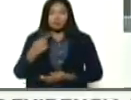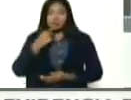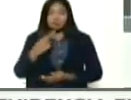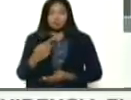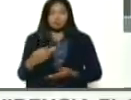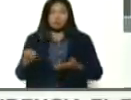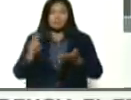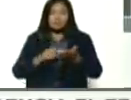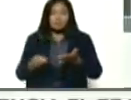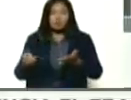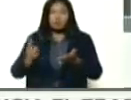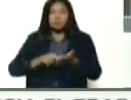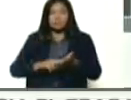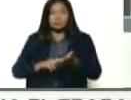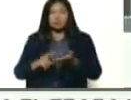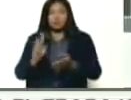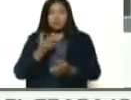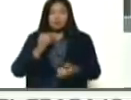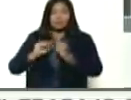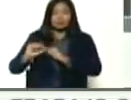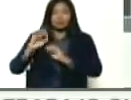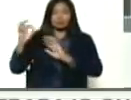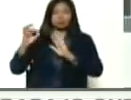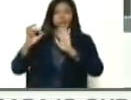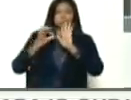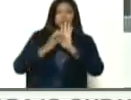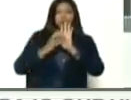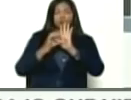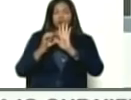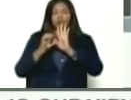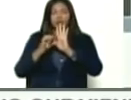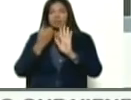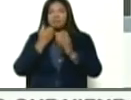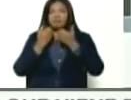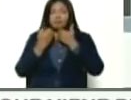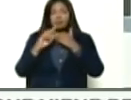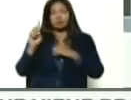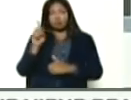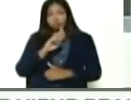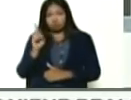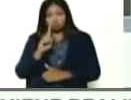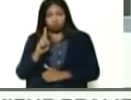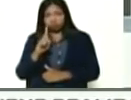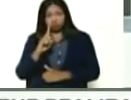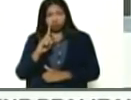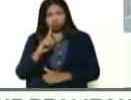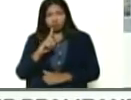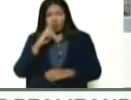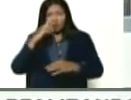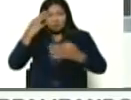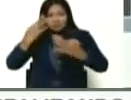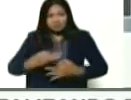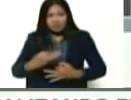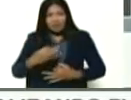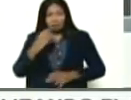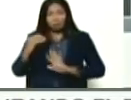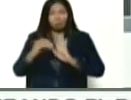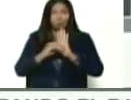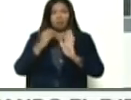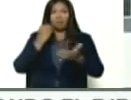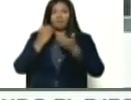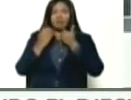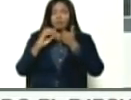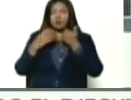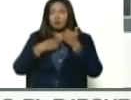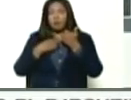no evita que el virus entre en tu cuerpo está comprobado no evita que el virus